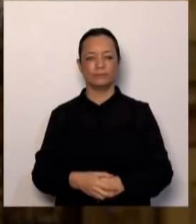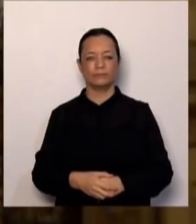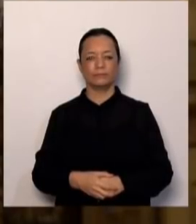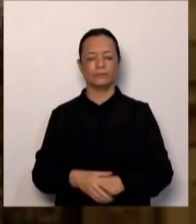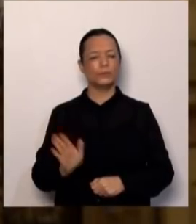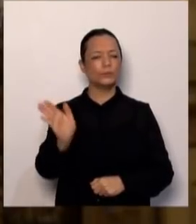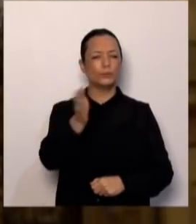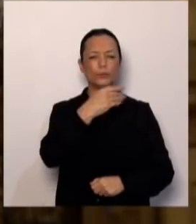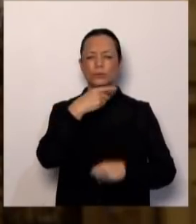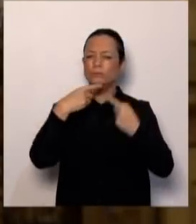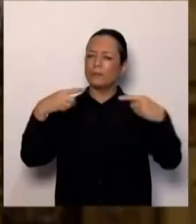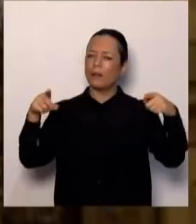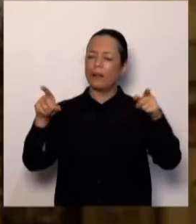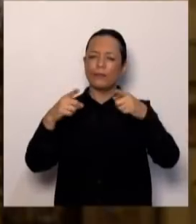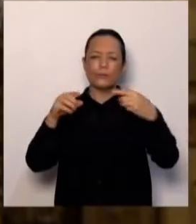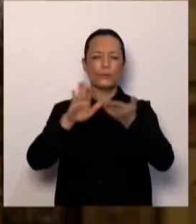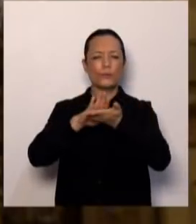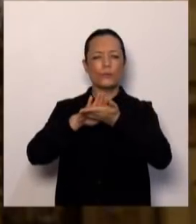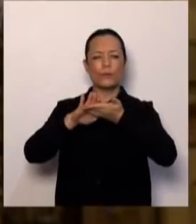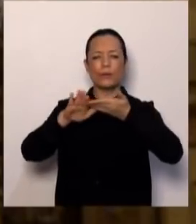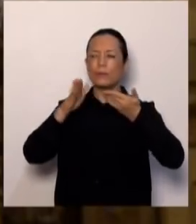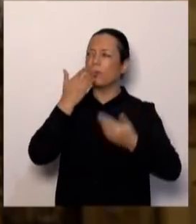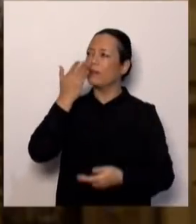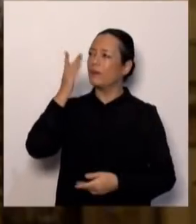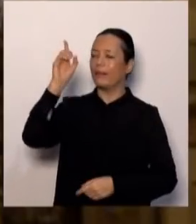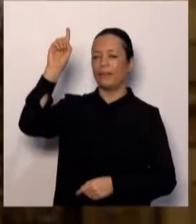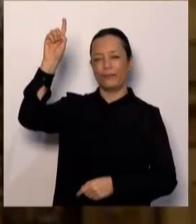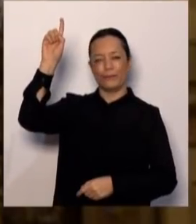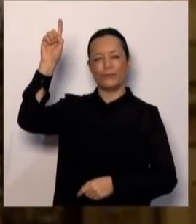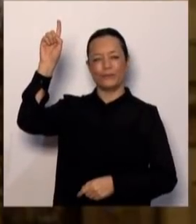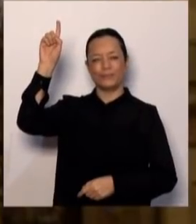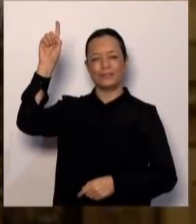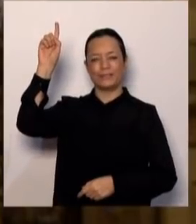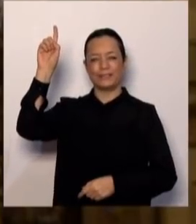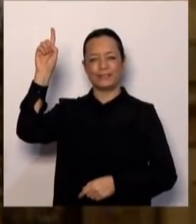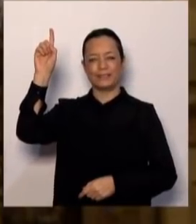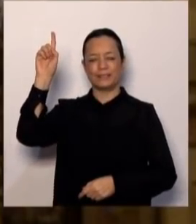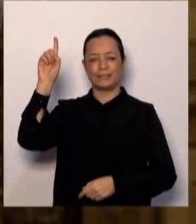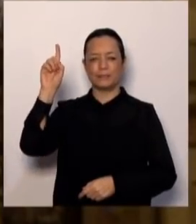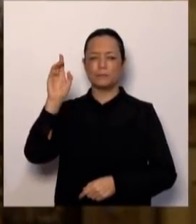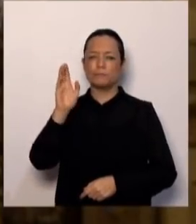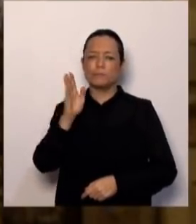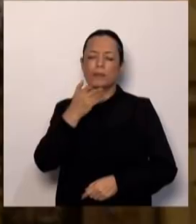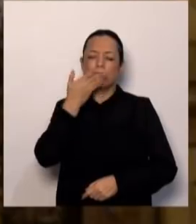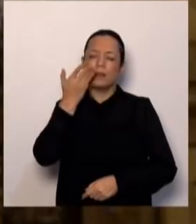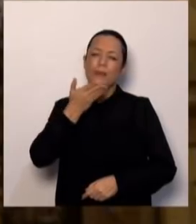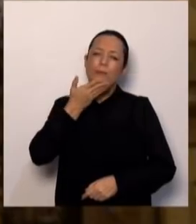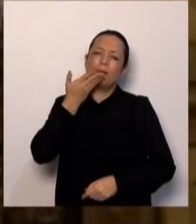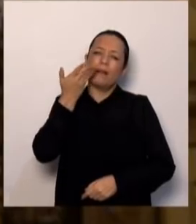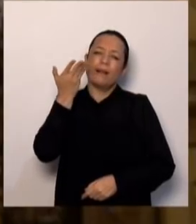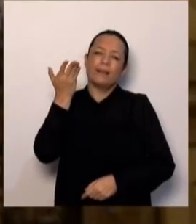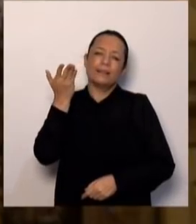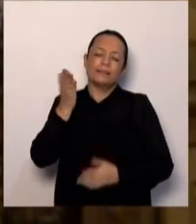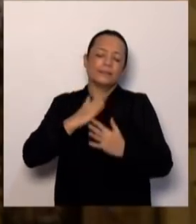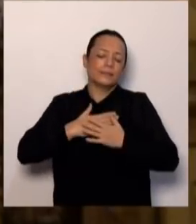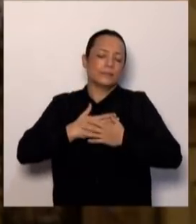Canten al Señor un canto nuevo. Canten al Señor toda la tierra,